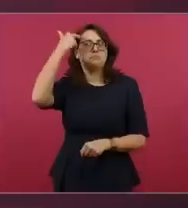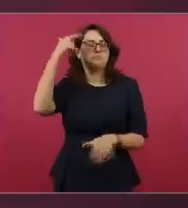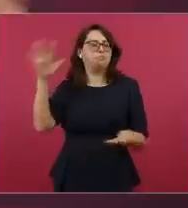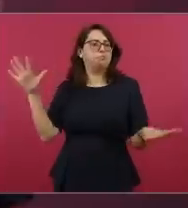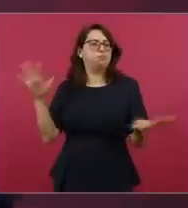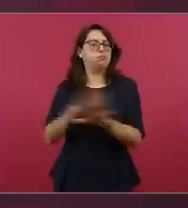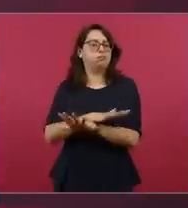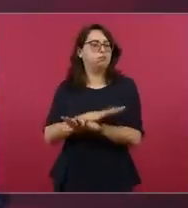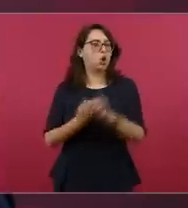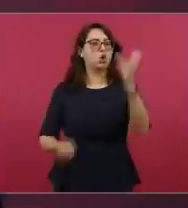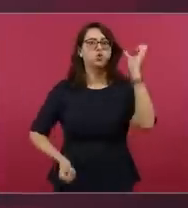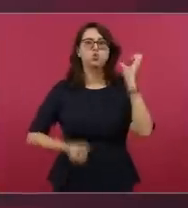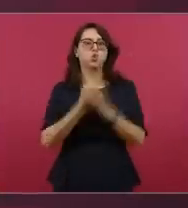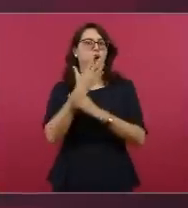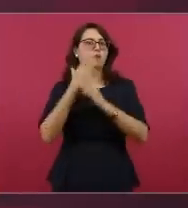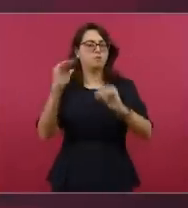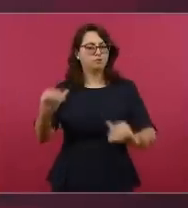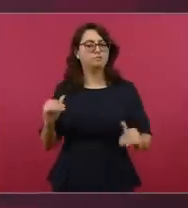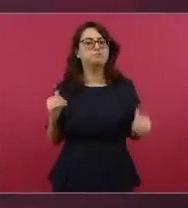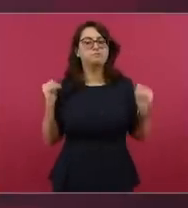que yo creo que es